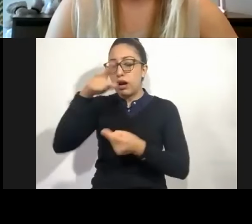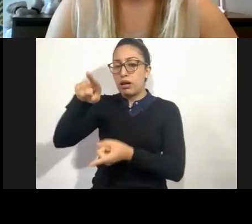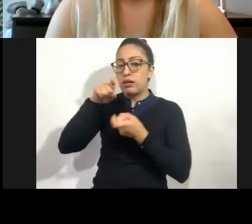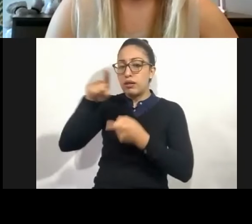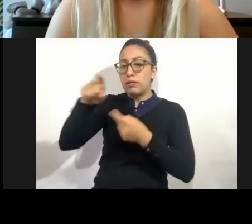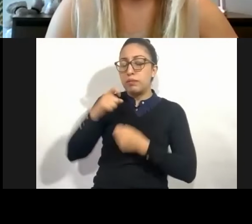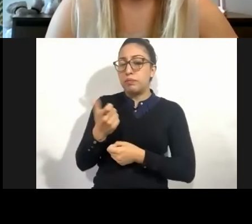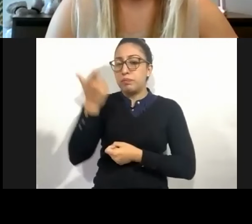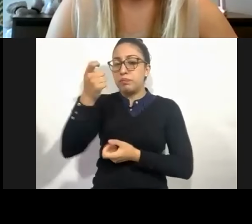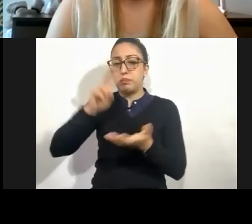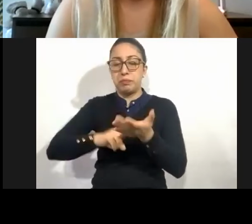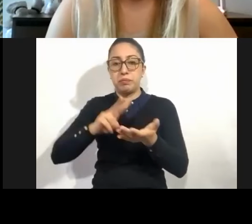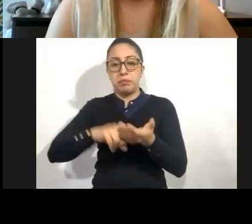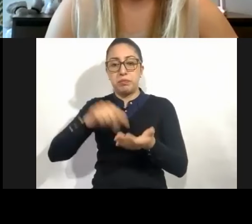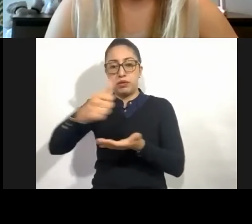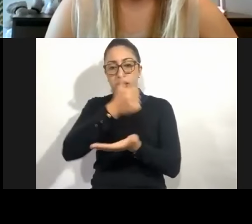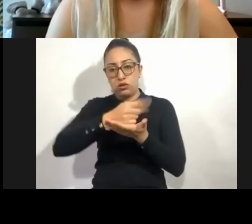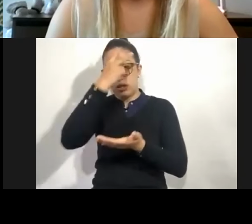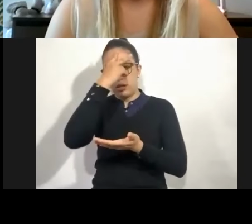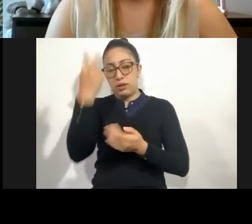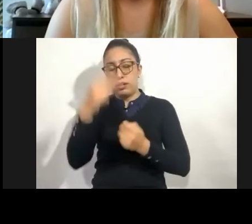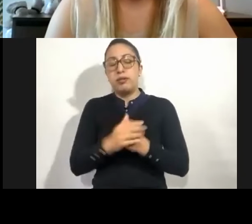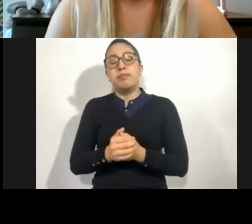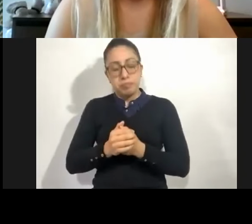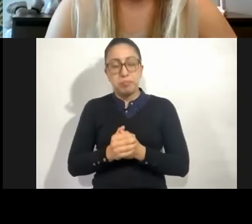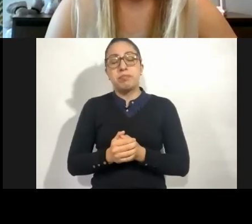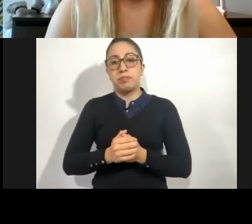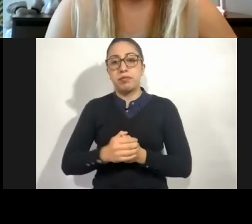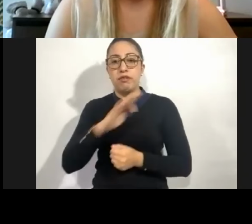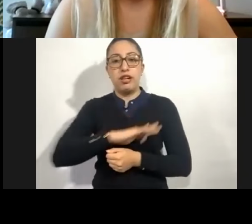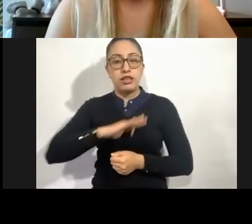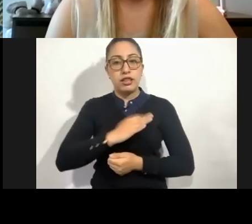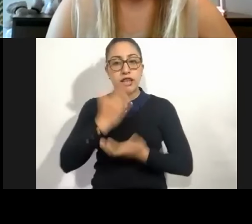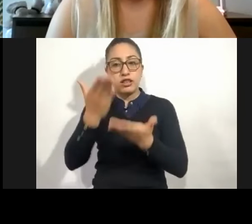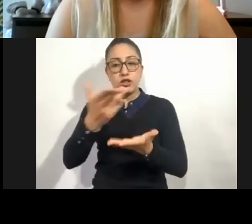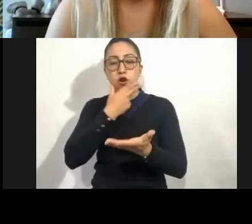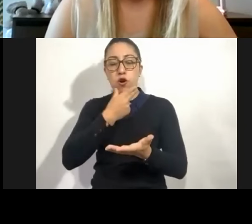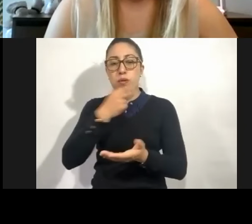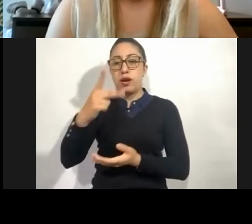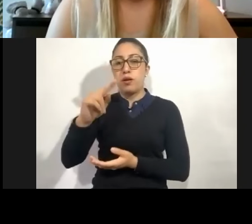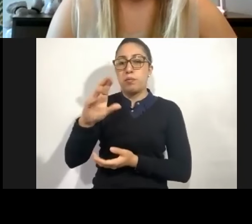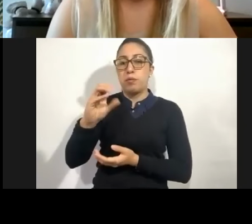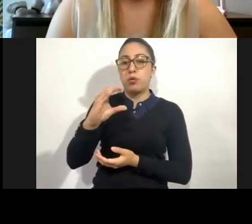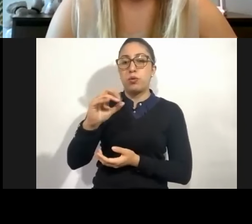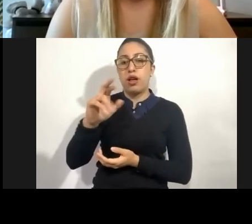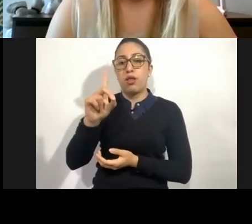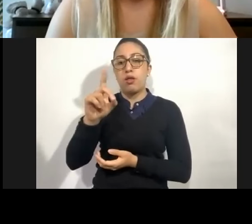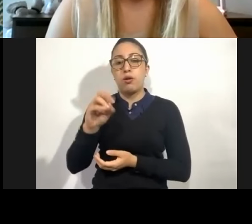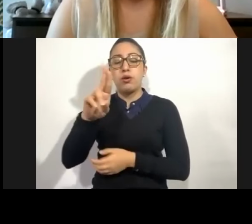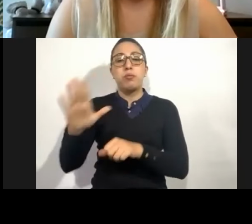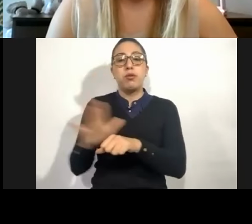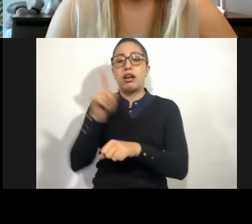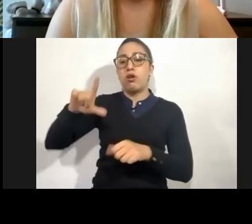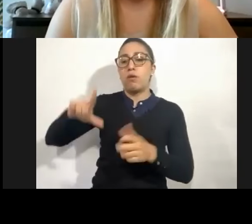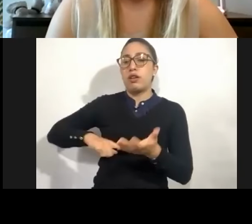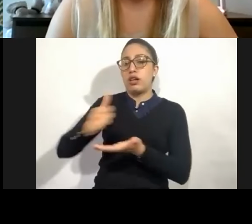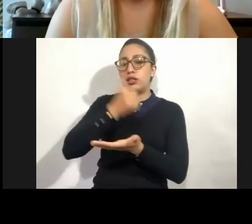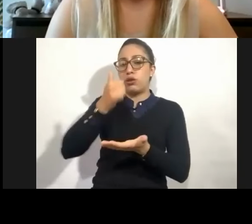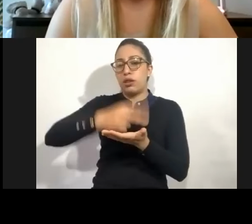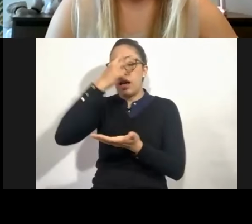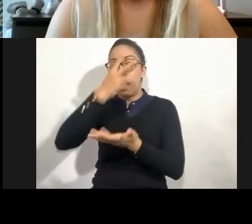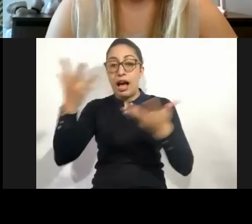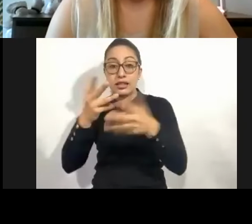ciudad. Enhorabuena, señor procurador, por los efectivos esfuerzos que realiza el gobierno para hacer más con menos, para